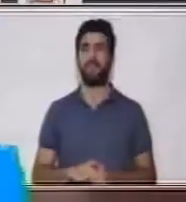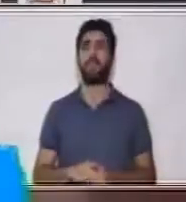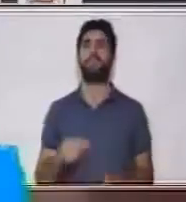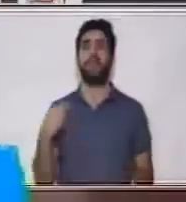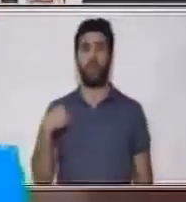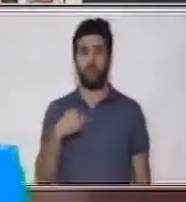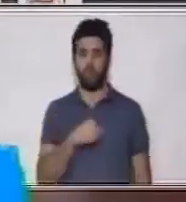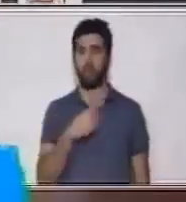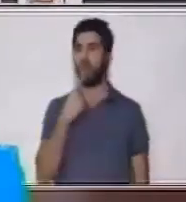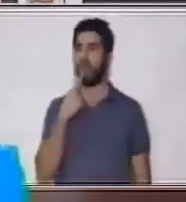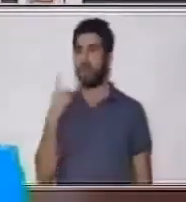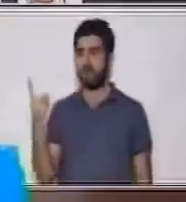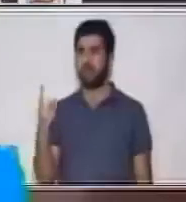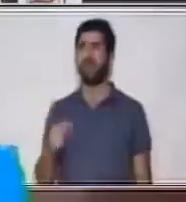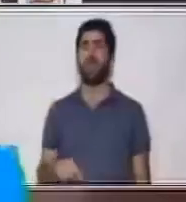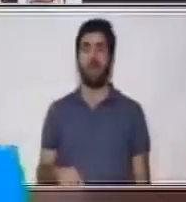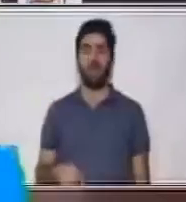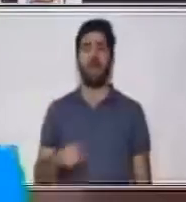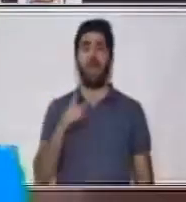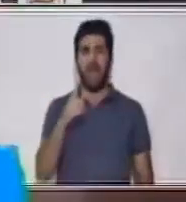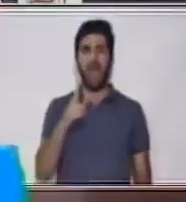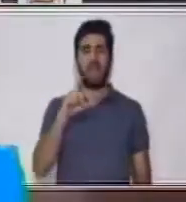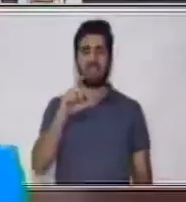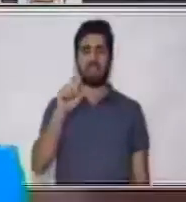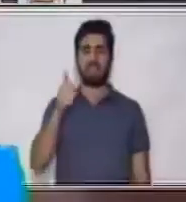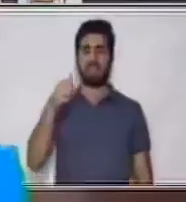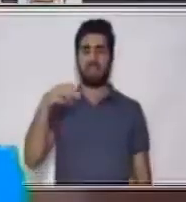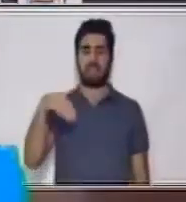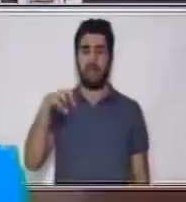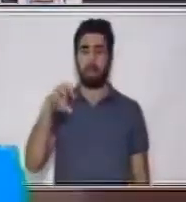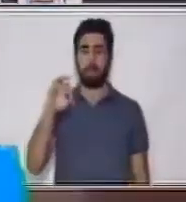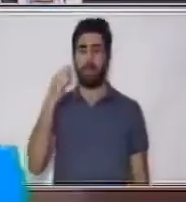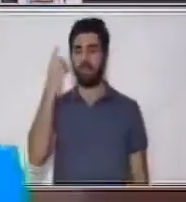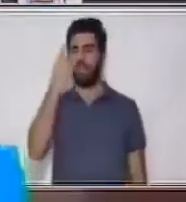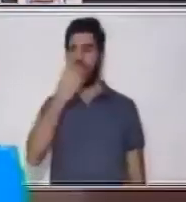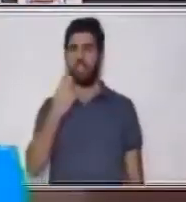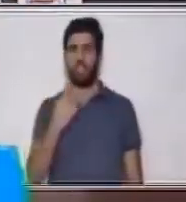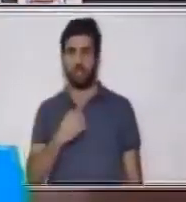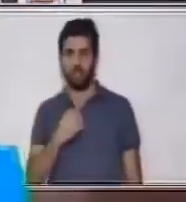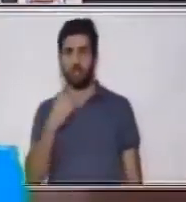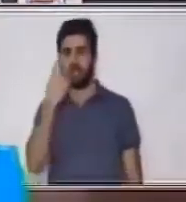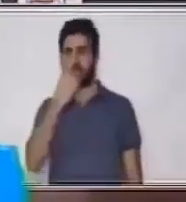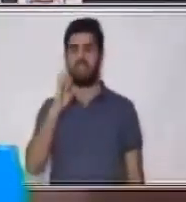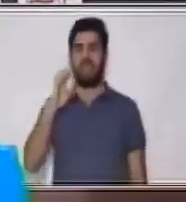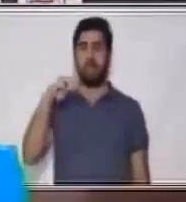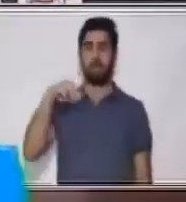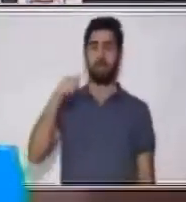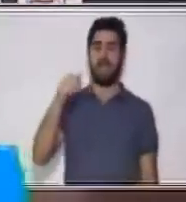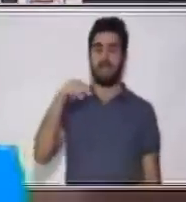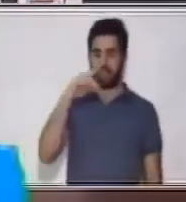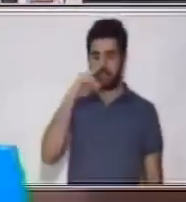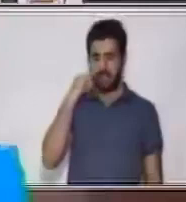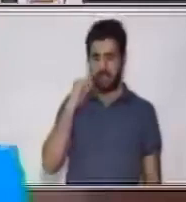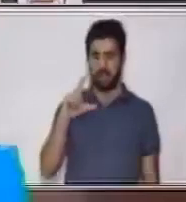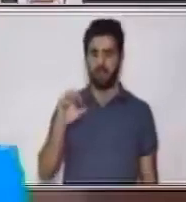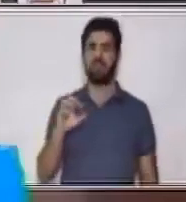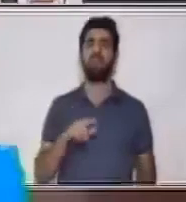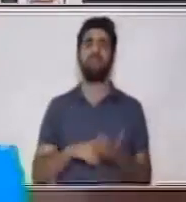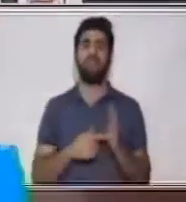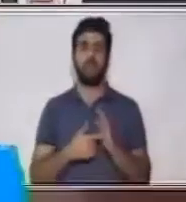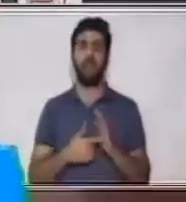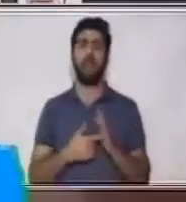Decimos, campos semánticos. Es un conjunto, es un grupo de